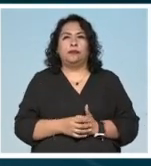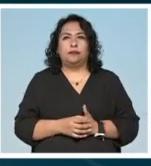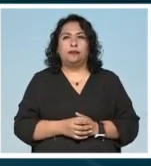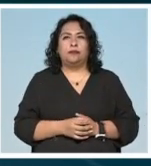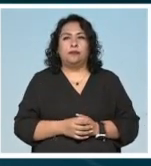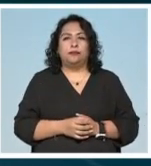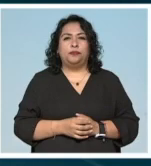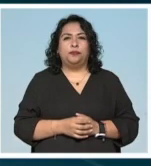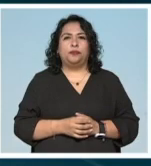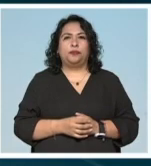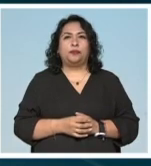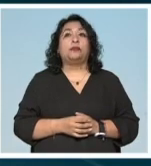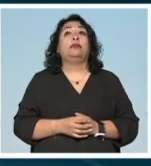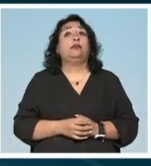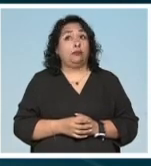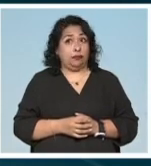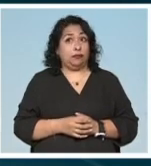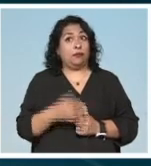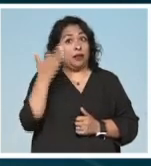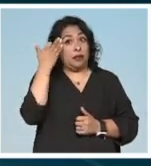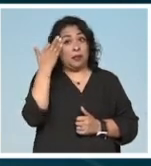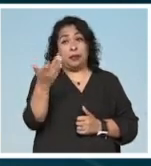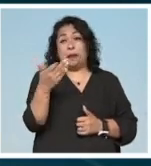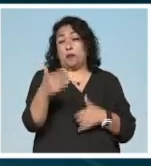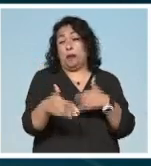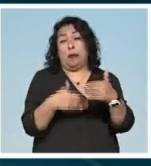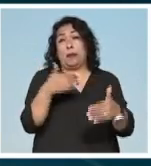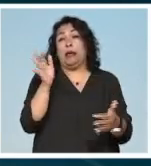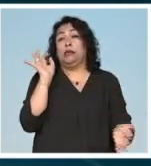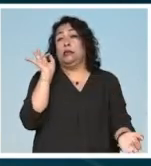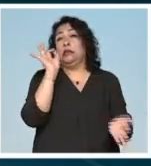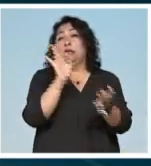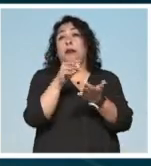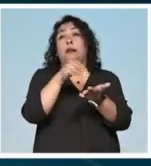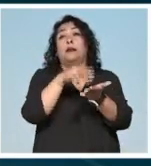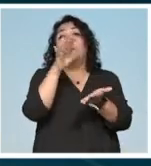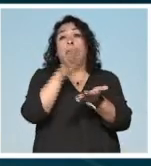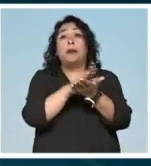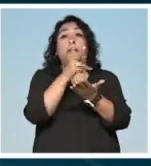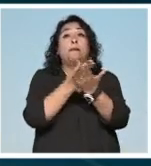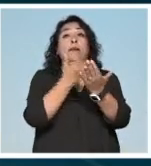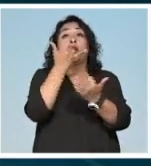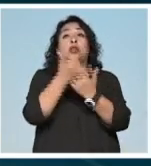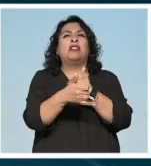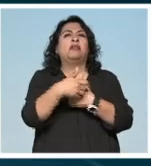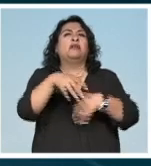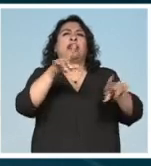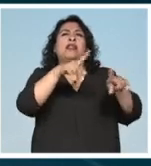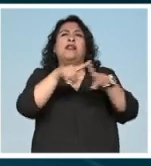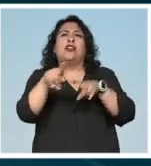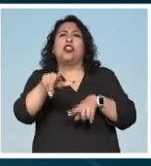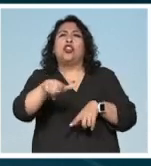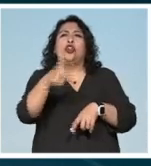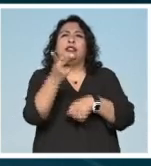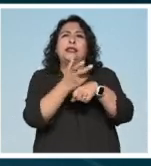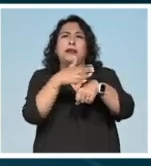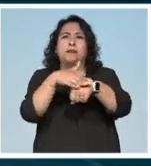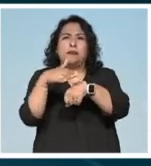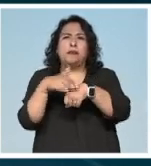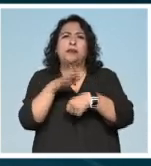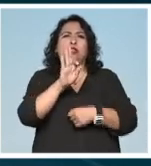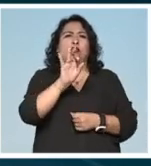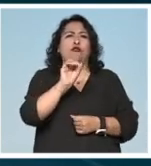El padre está orgulloso. Y el tiempo corre, quedan pocos días para registrar los proyectos en cualquiera de las 12 convocatorias